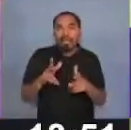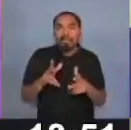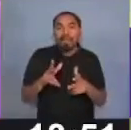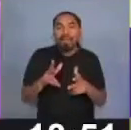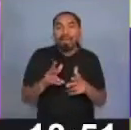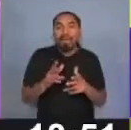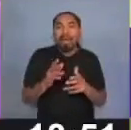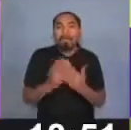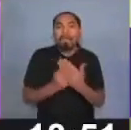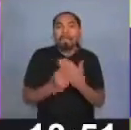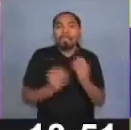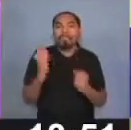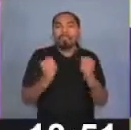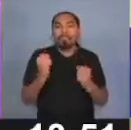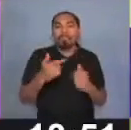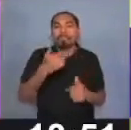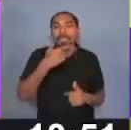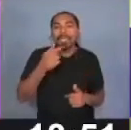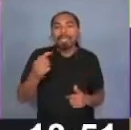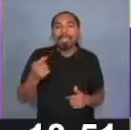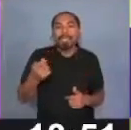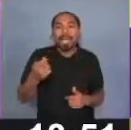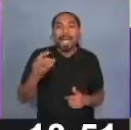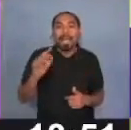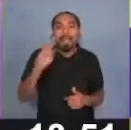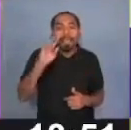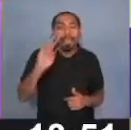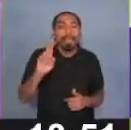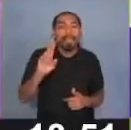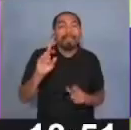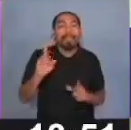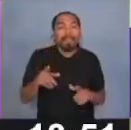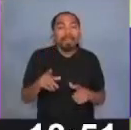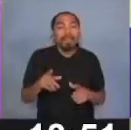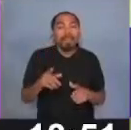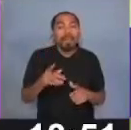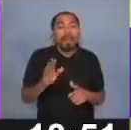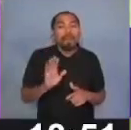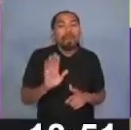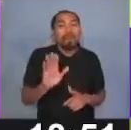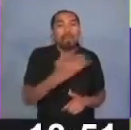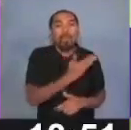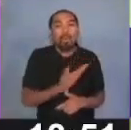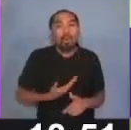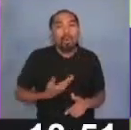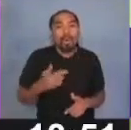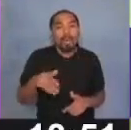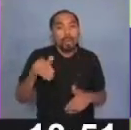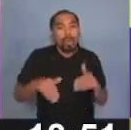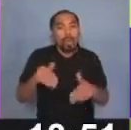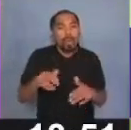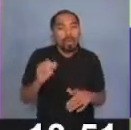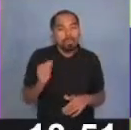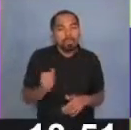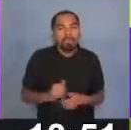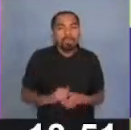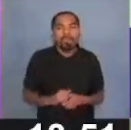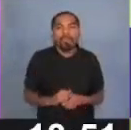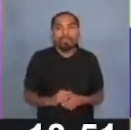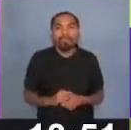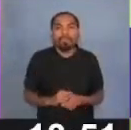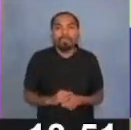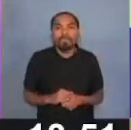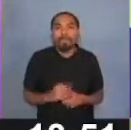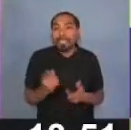quien también habló como gobernador electo con esta idea de poder hacer que los chicos puedan tener las clases